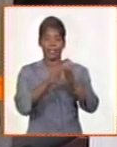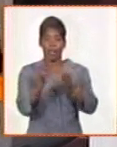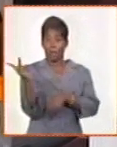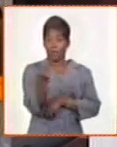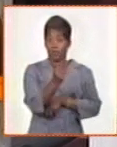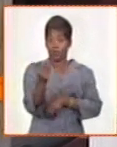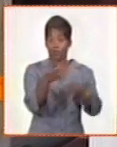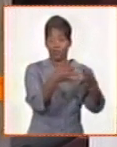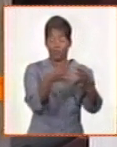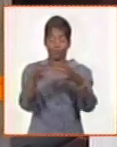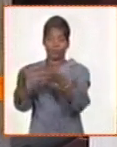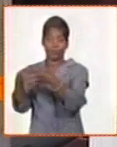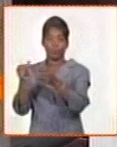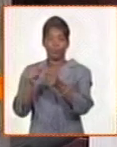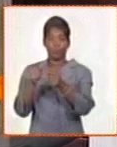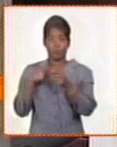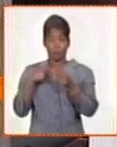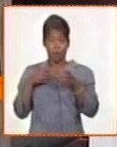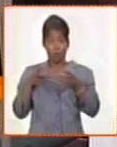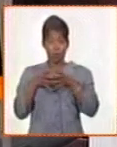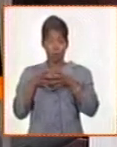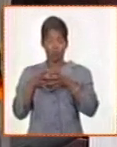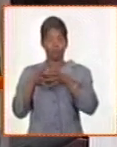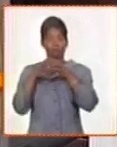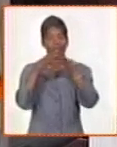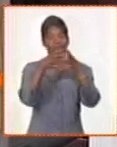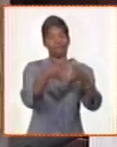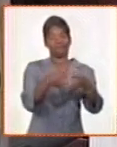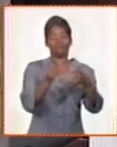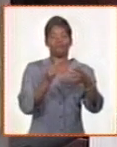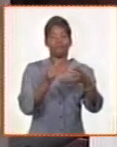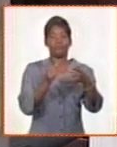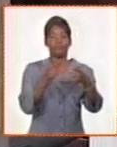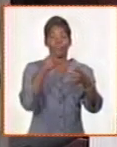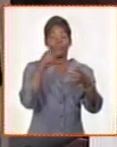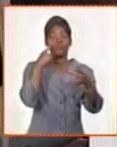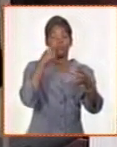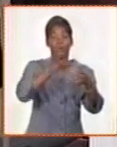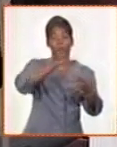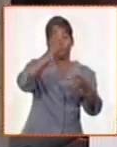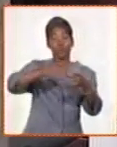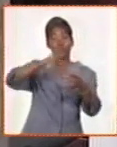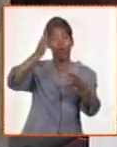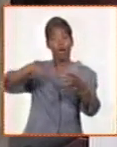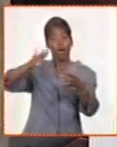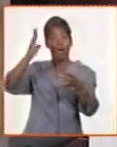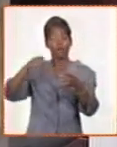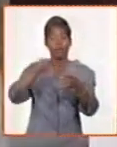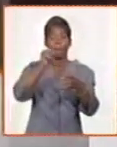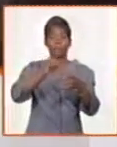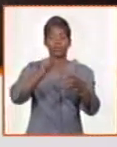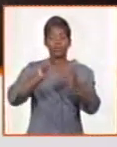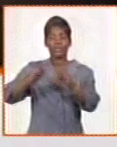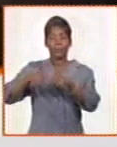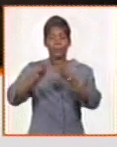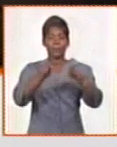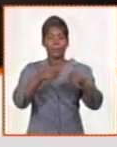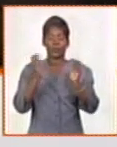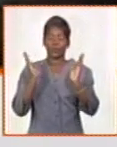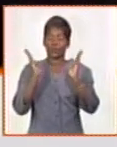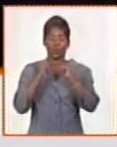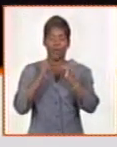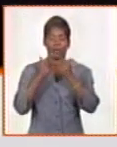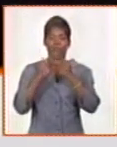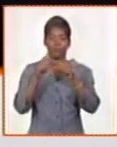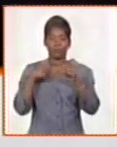en un momento en que pasaba un ciclón y había mucha gente descalza en la Sierra Maestra. Y llegaban, y me recordó la